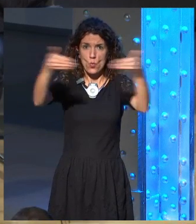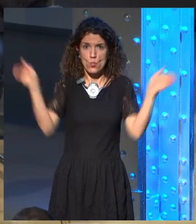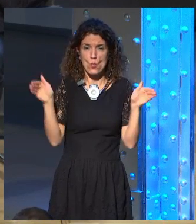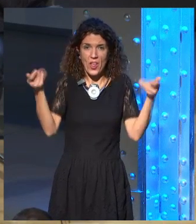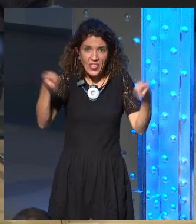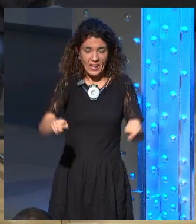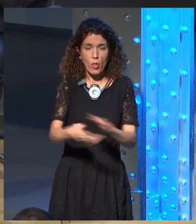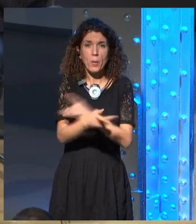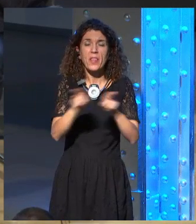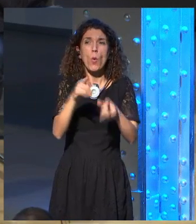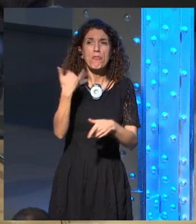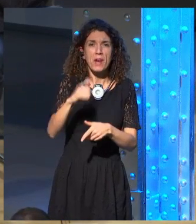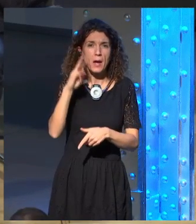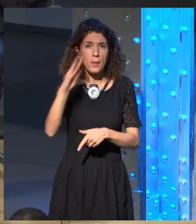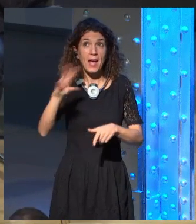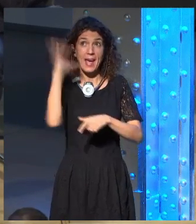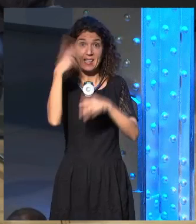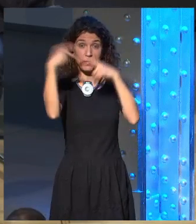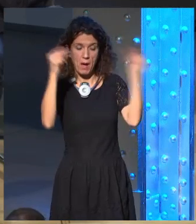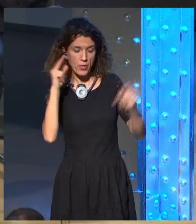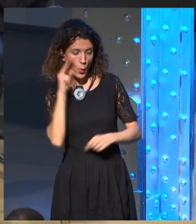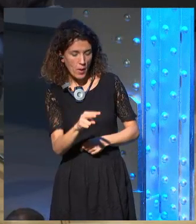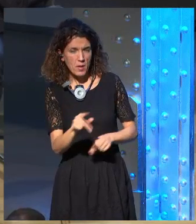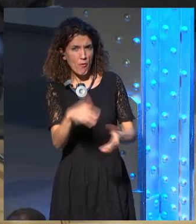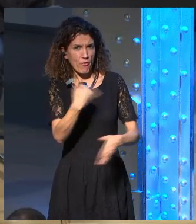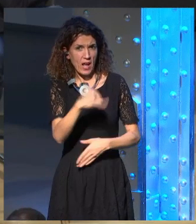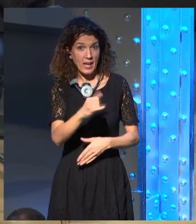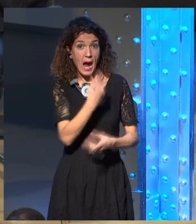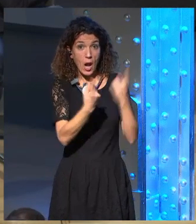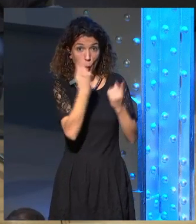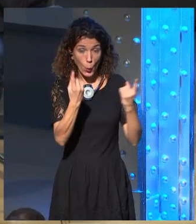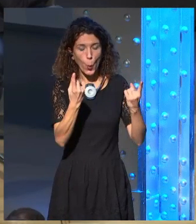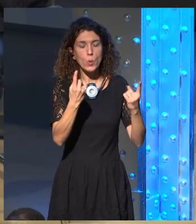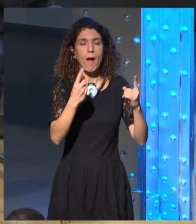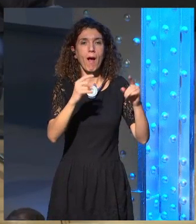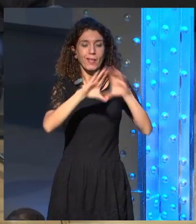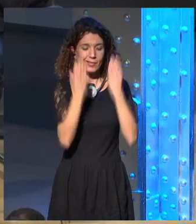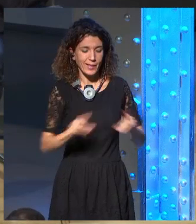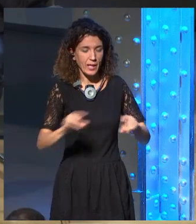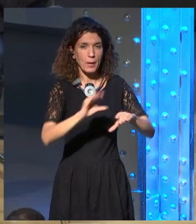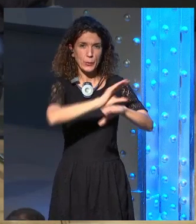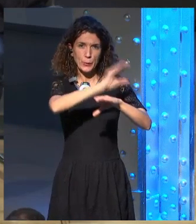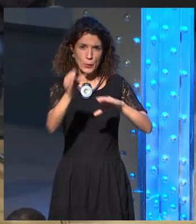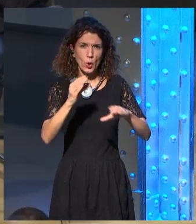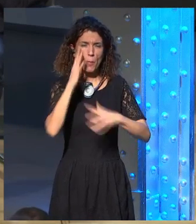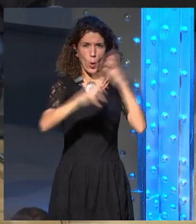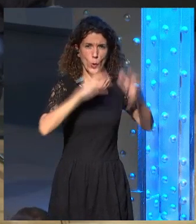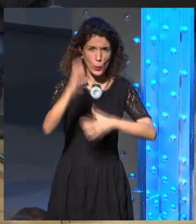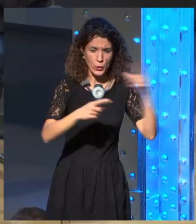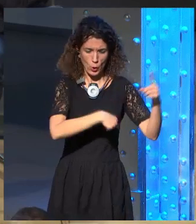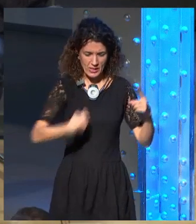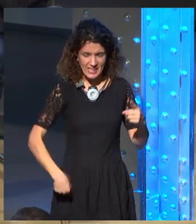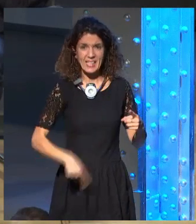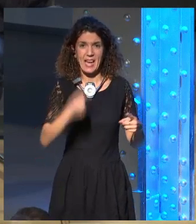Y parece frágil desde el espacio. De hecho, hay partes de la Tierra que están cubiertas de polución. Por ejemplo, la zona este de China,